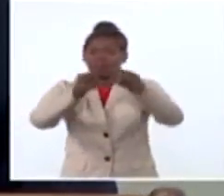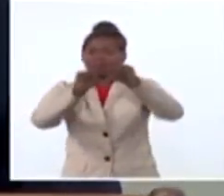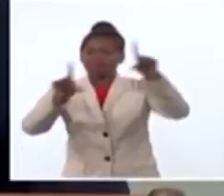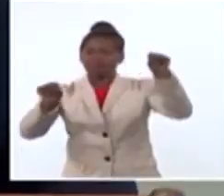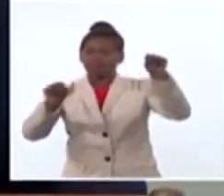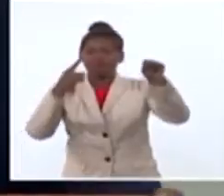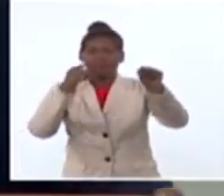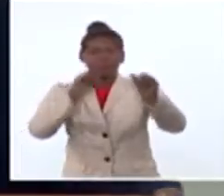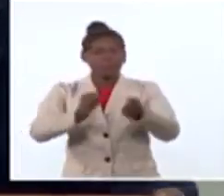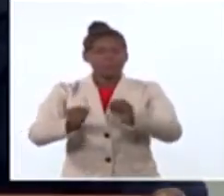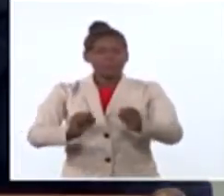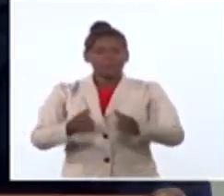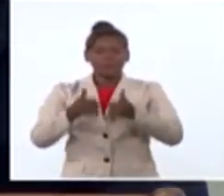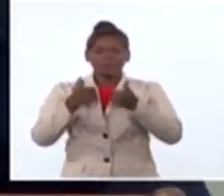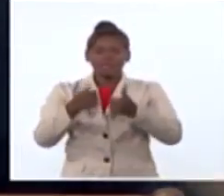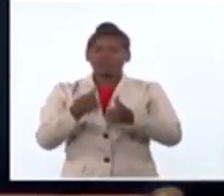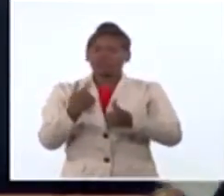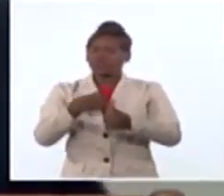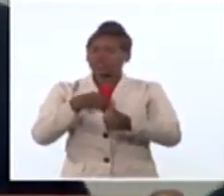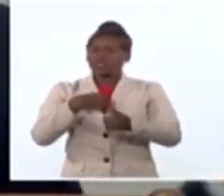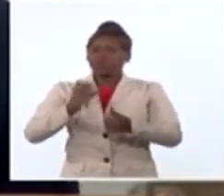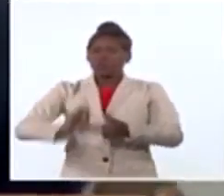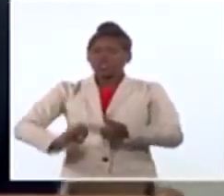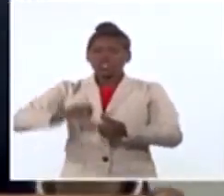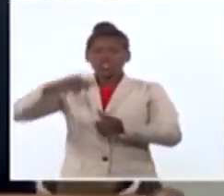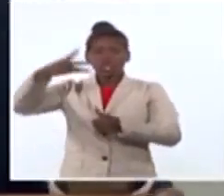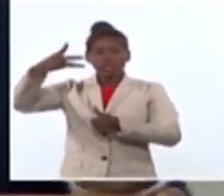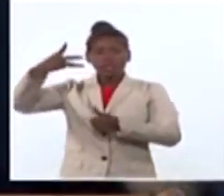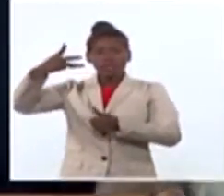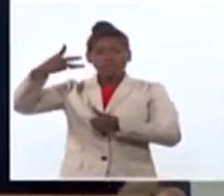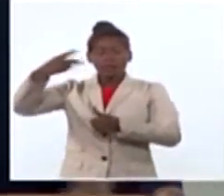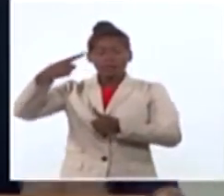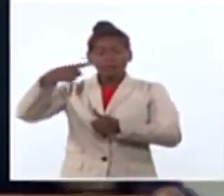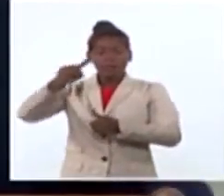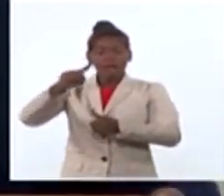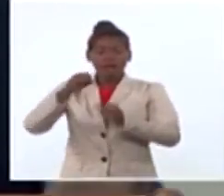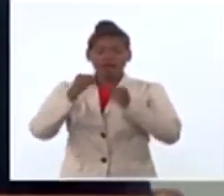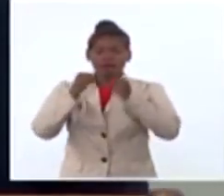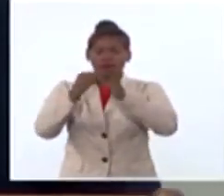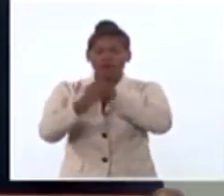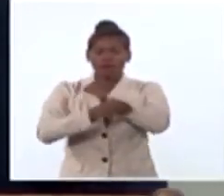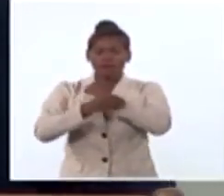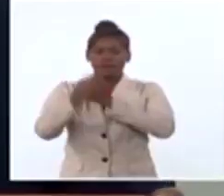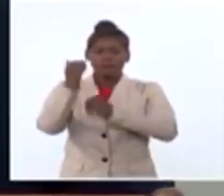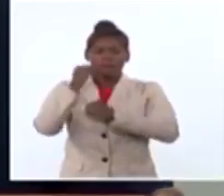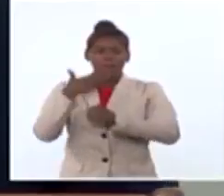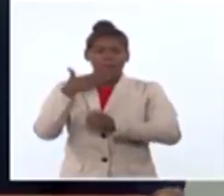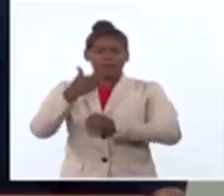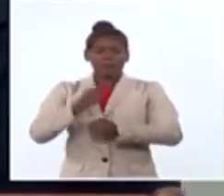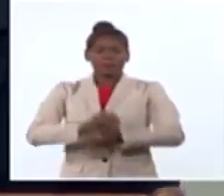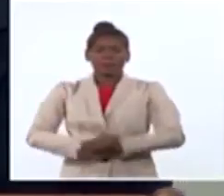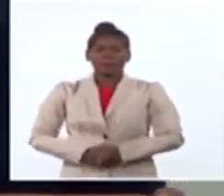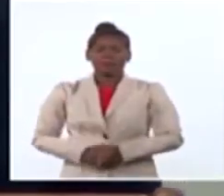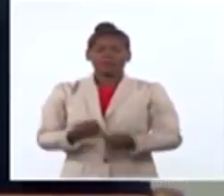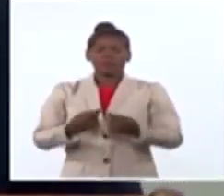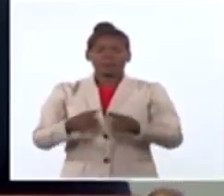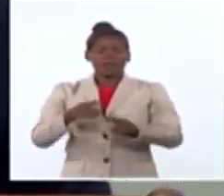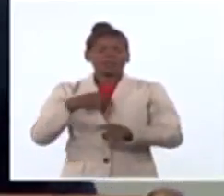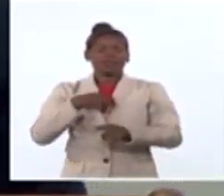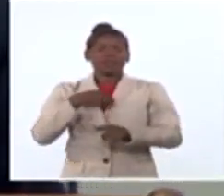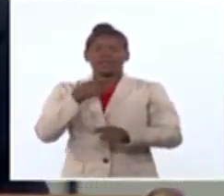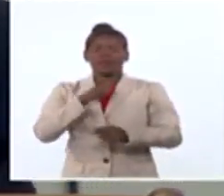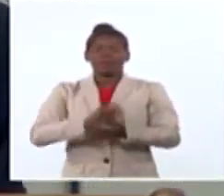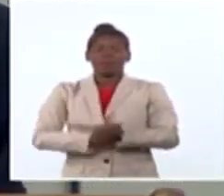de refuerzo. Pero además plantean requisitos estrictos e